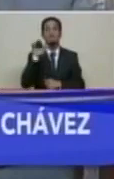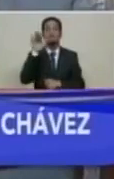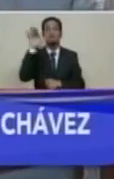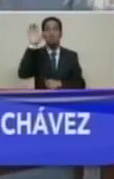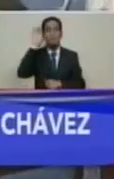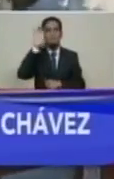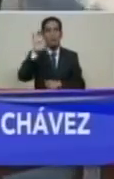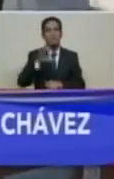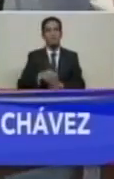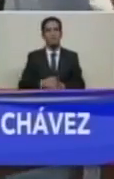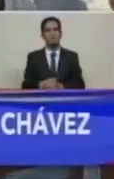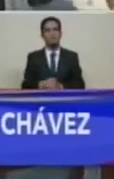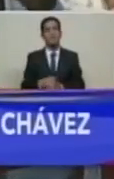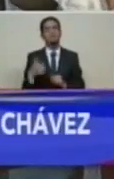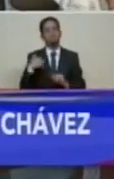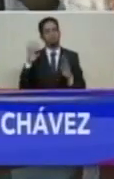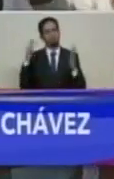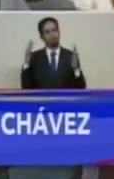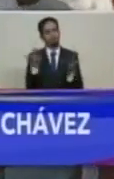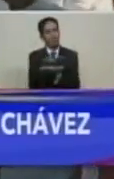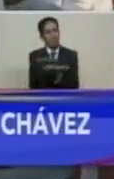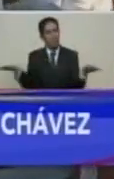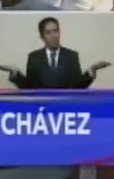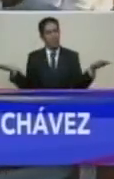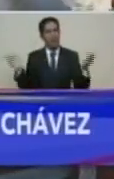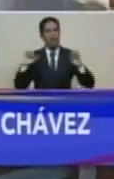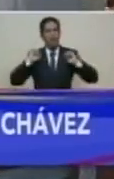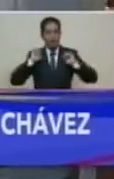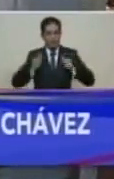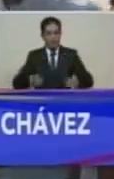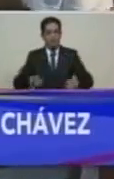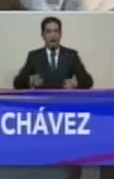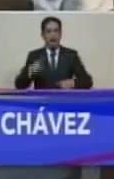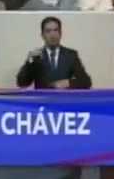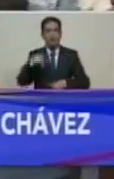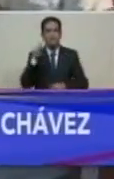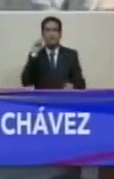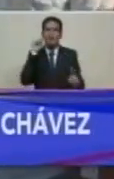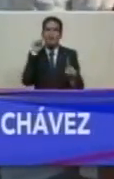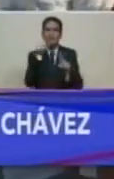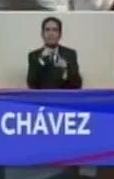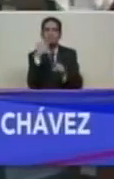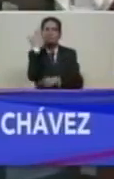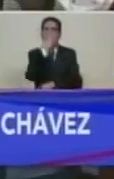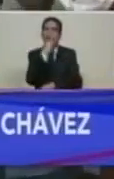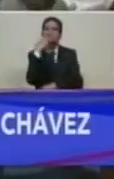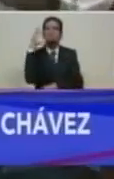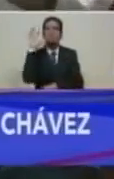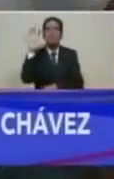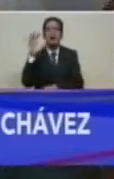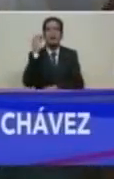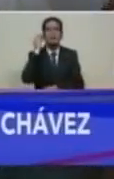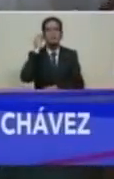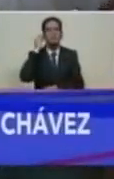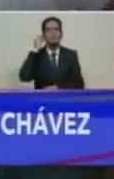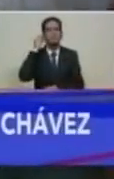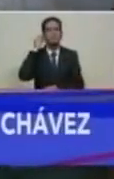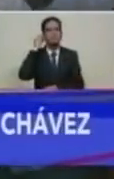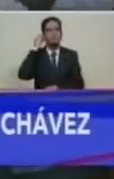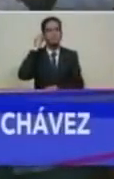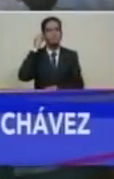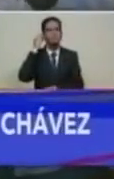patria. Yo quiero un aplauso para estos niños que están iniciando este reto bonito de patria. Solo